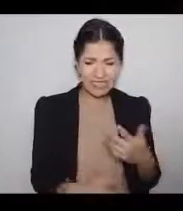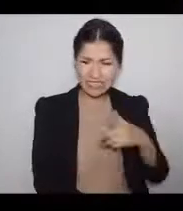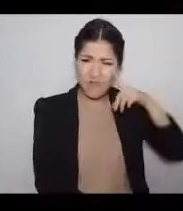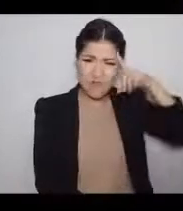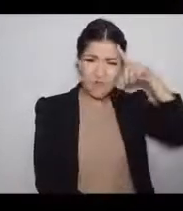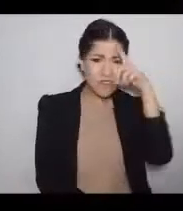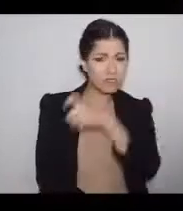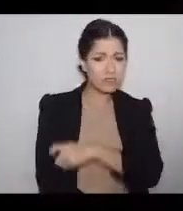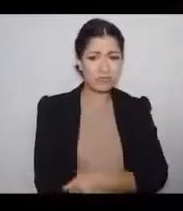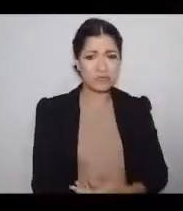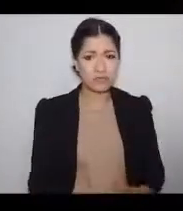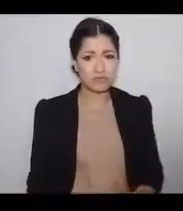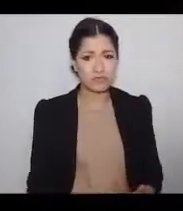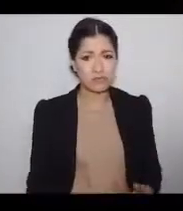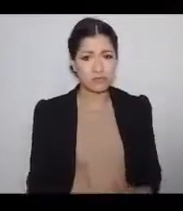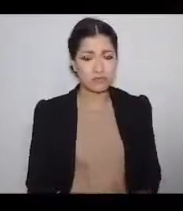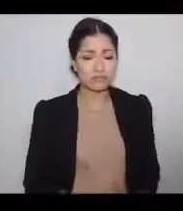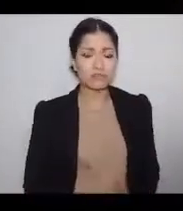puta.